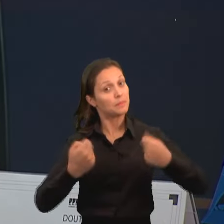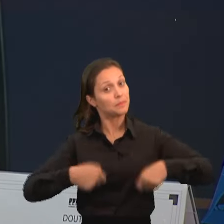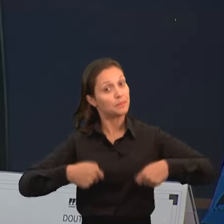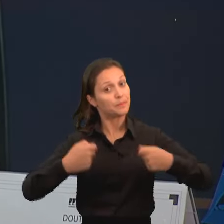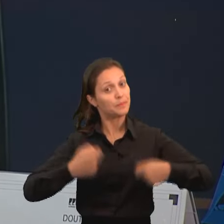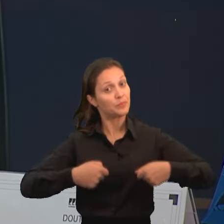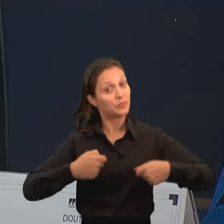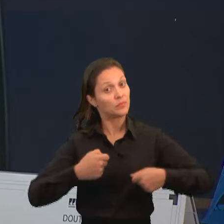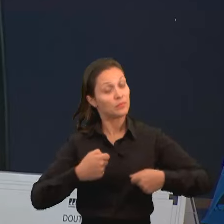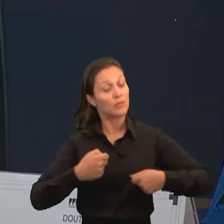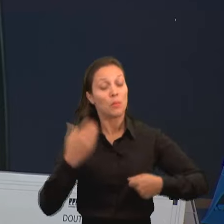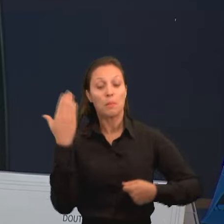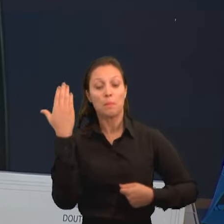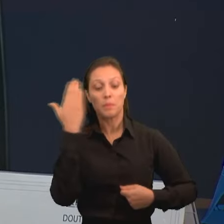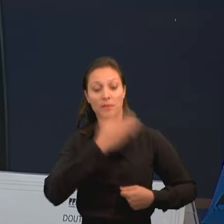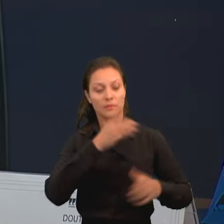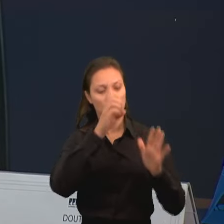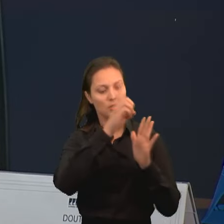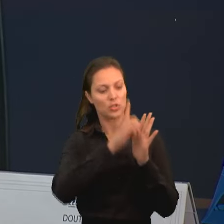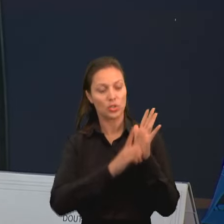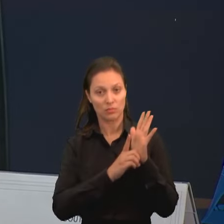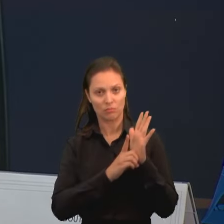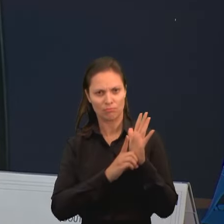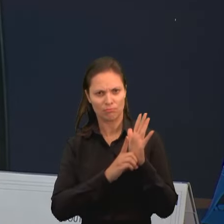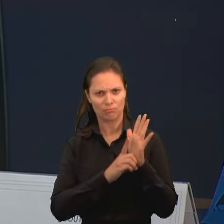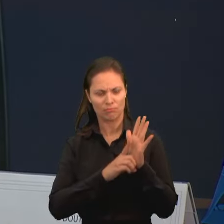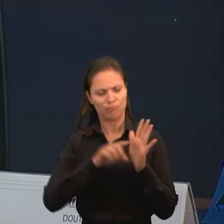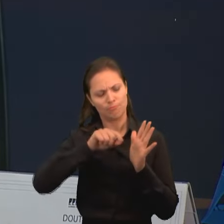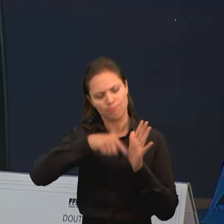Más que la necesidad de afirmar derechos,